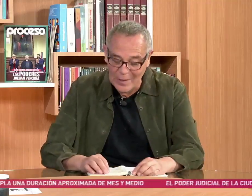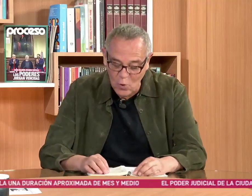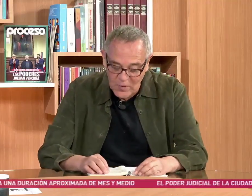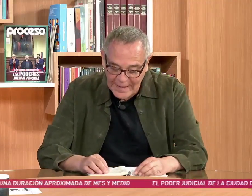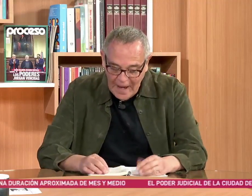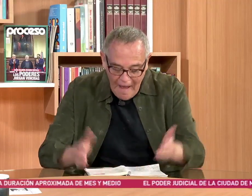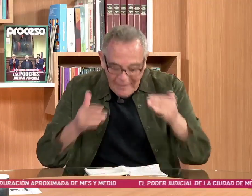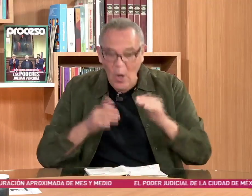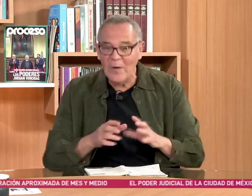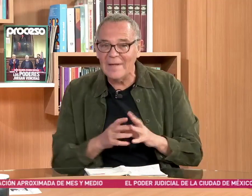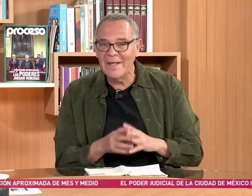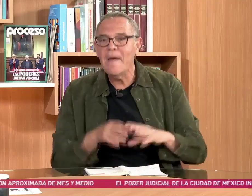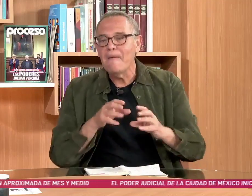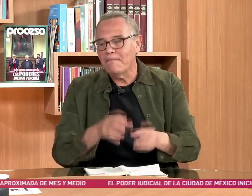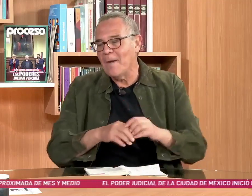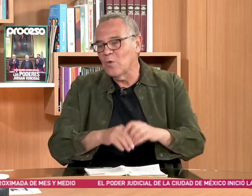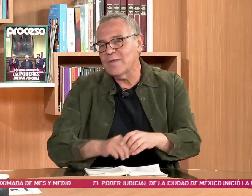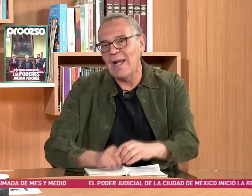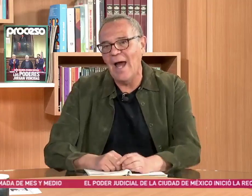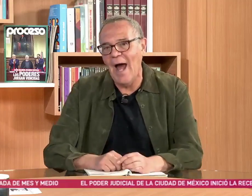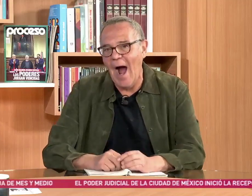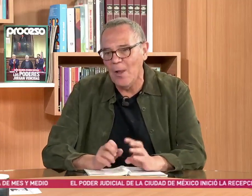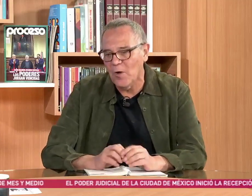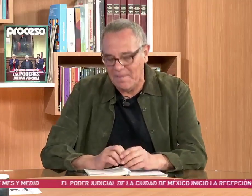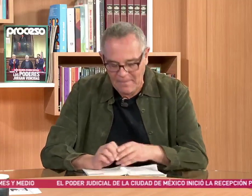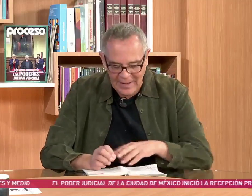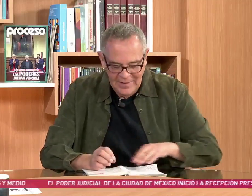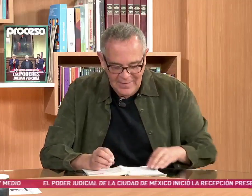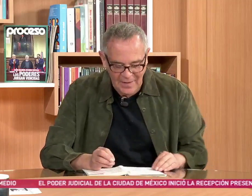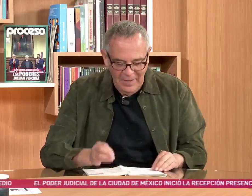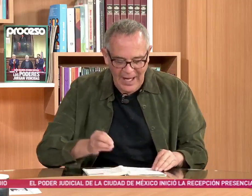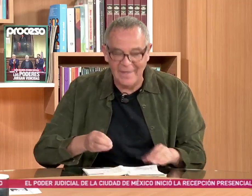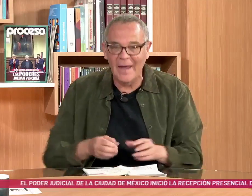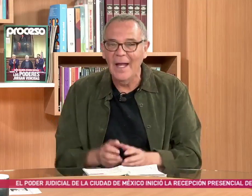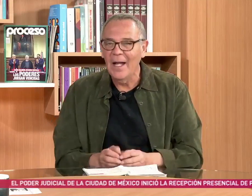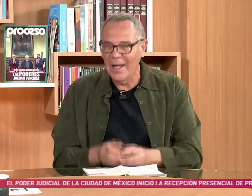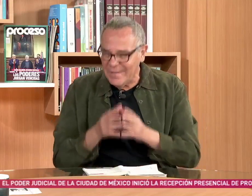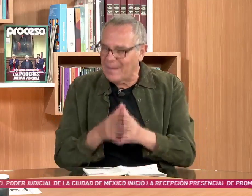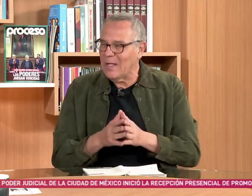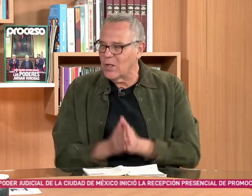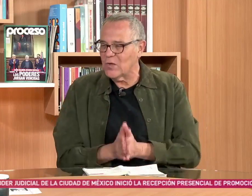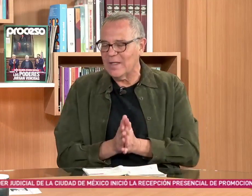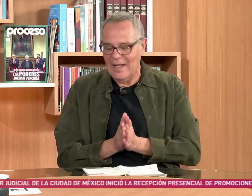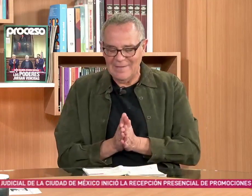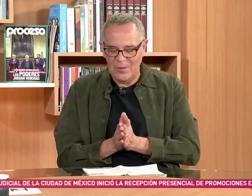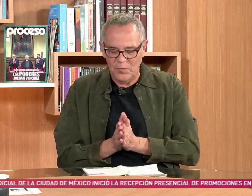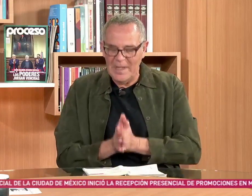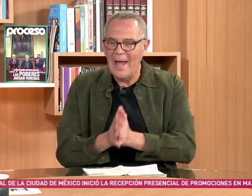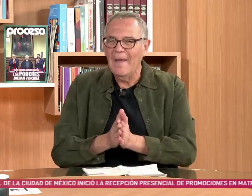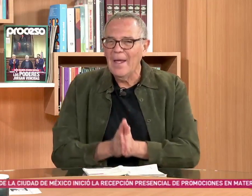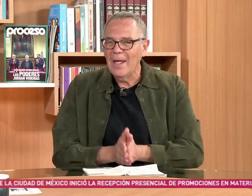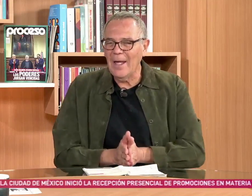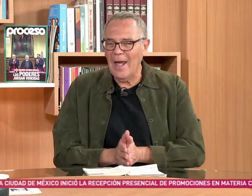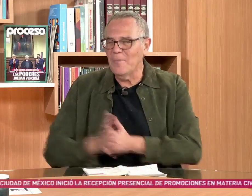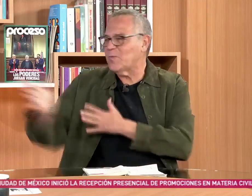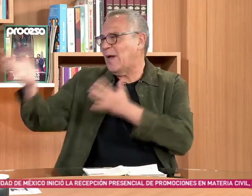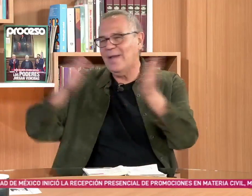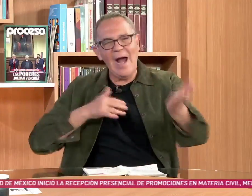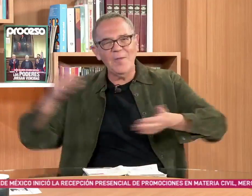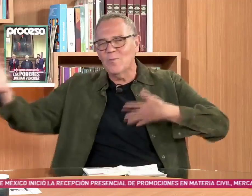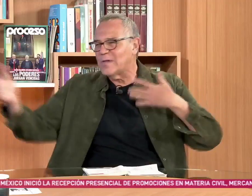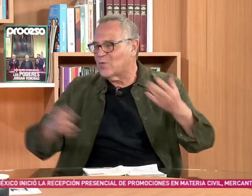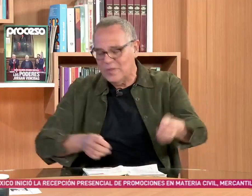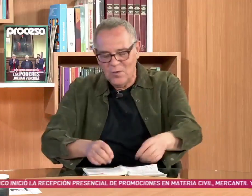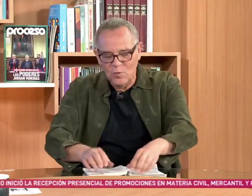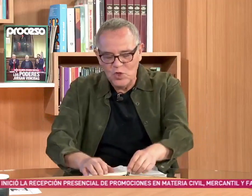playeras todas lujosas. Pero ahora sí, vamos a algo que me parece determinante en términos de la salud. Mira, hemos